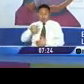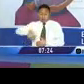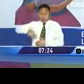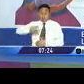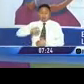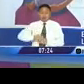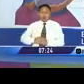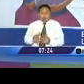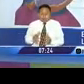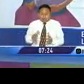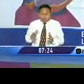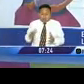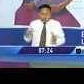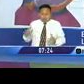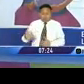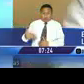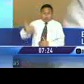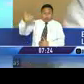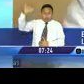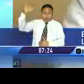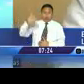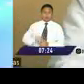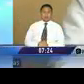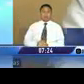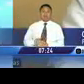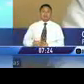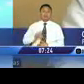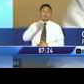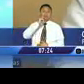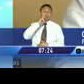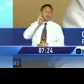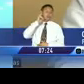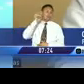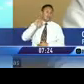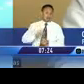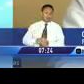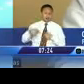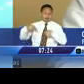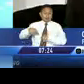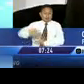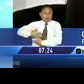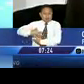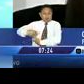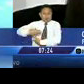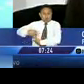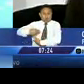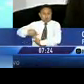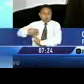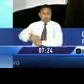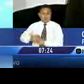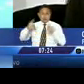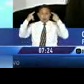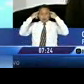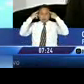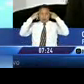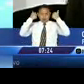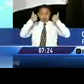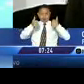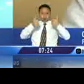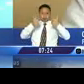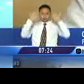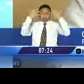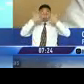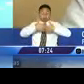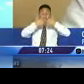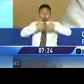crecer y desarrollarse sanamente. Un niño que es alimentado con seno materno pues su cerebro crece bien. Tómese